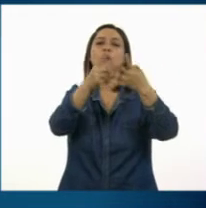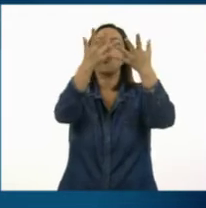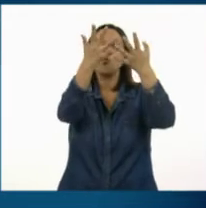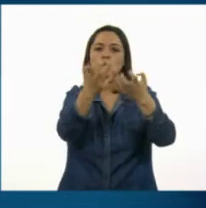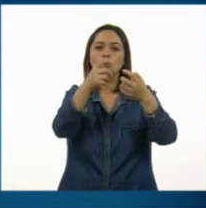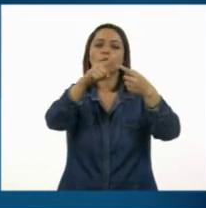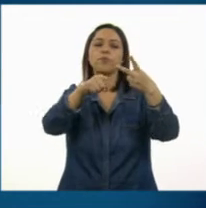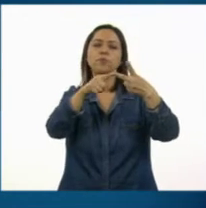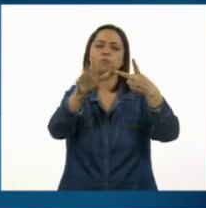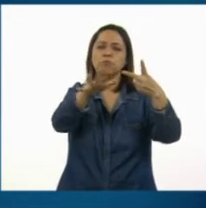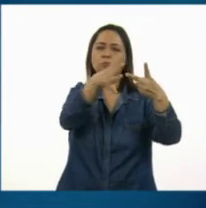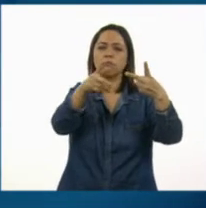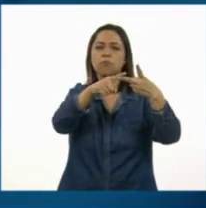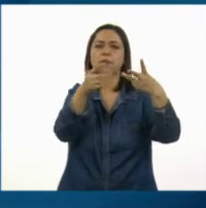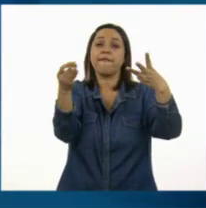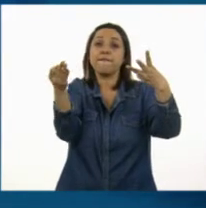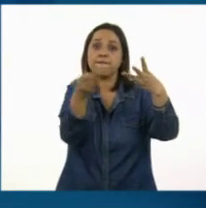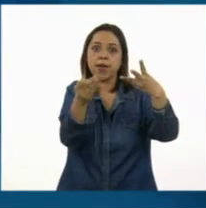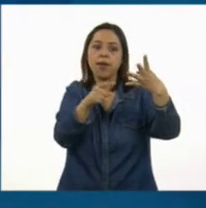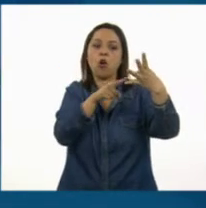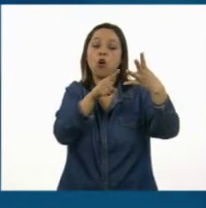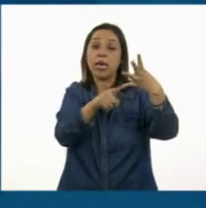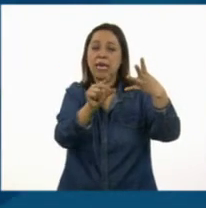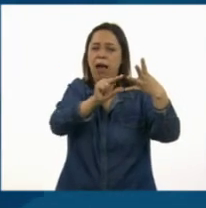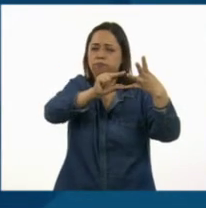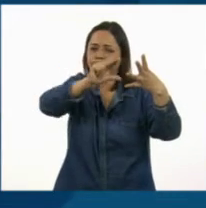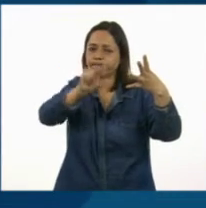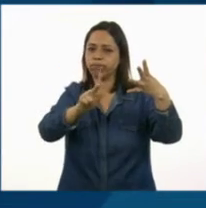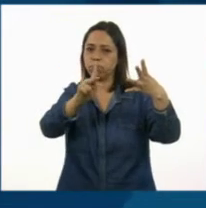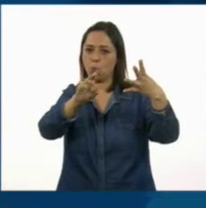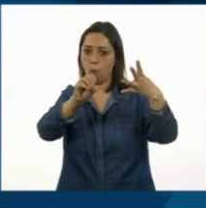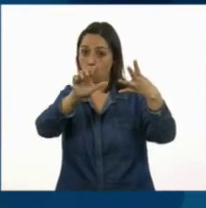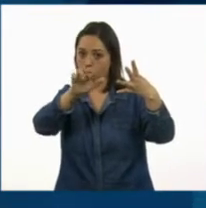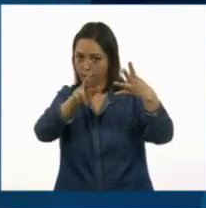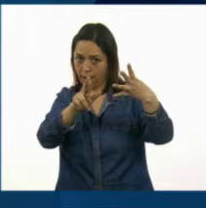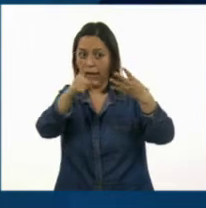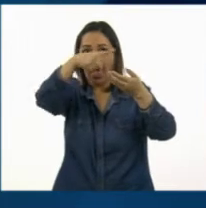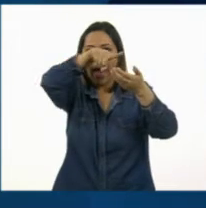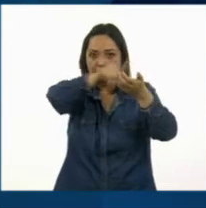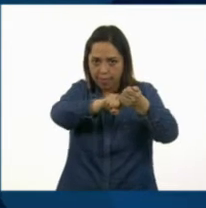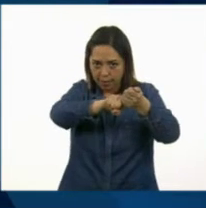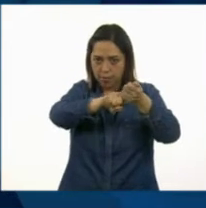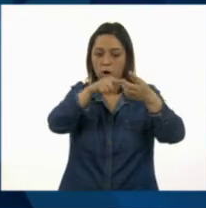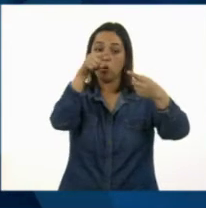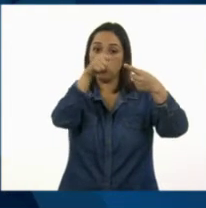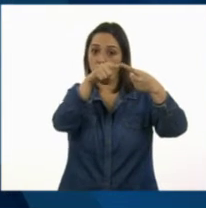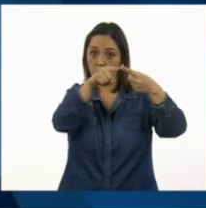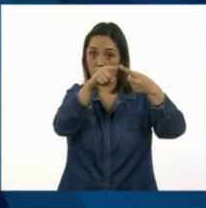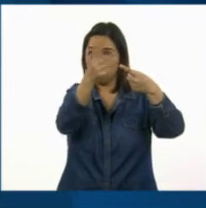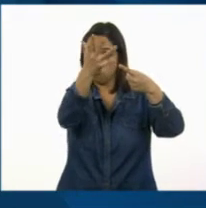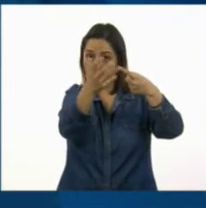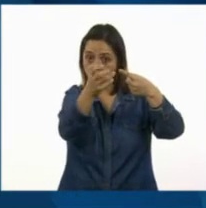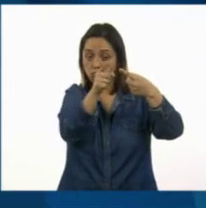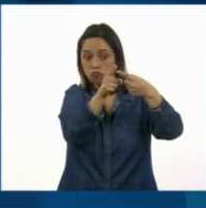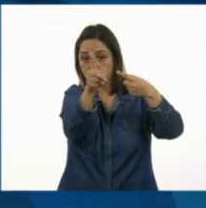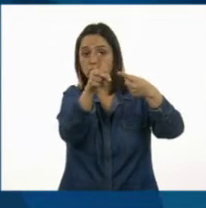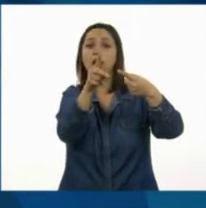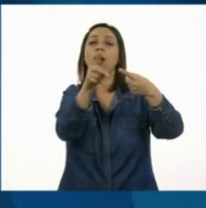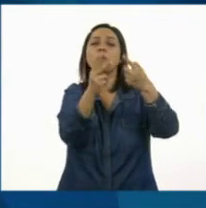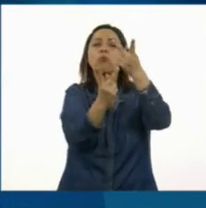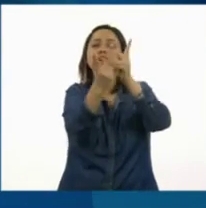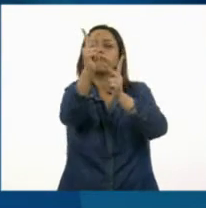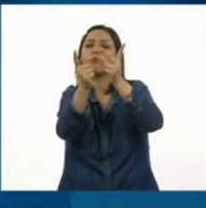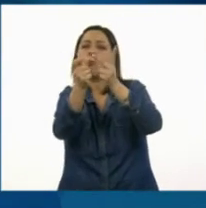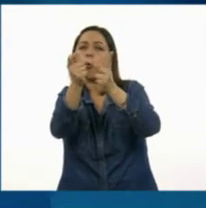templado, frío y polar. Los subgrupos que se incluyen ahí, en el caso del seco, es el estepario y